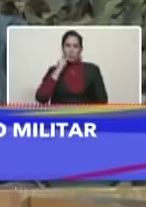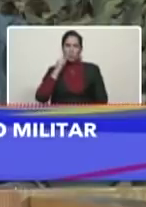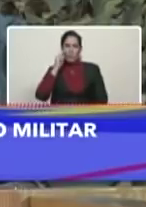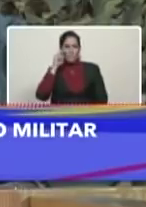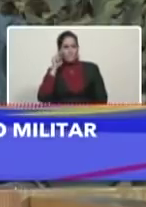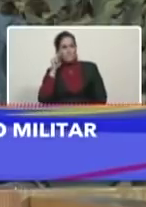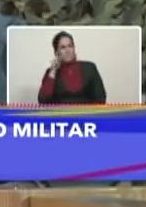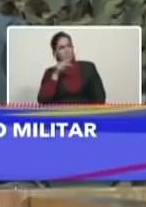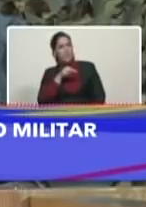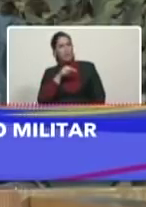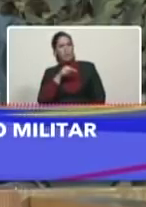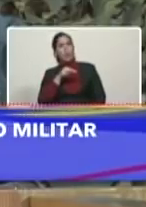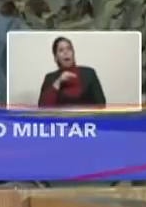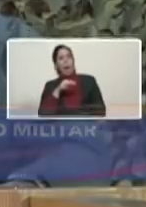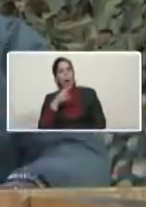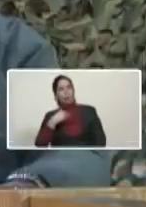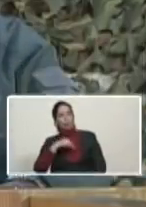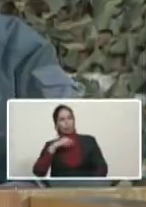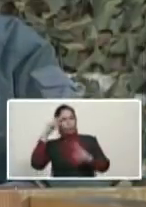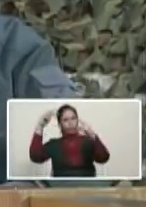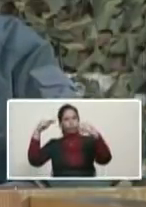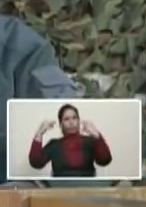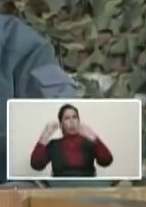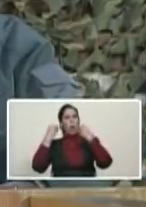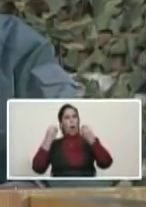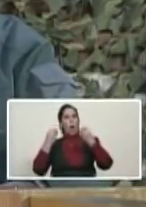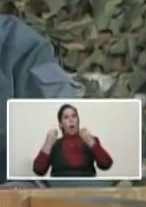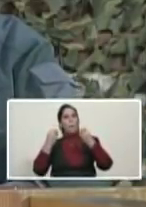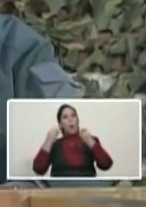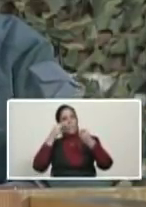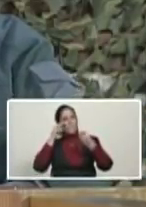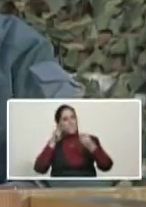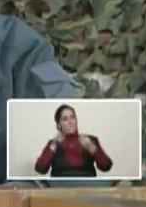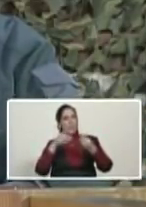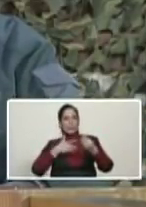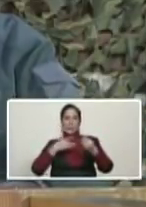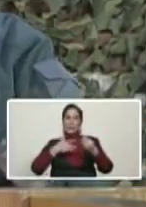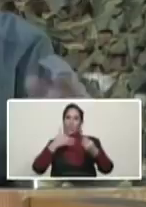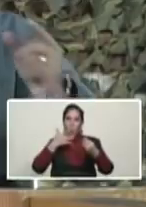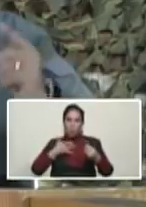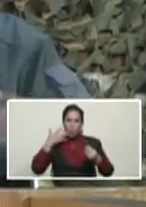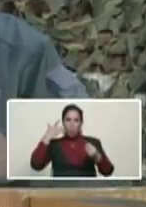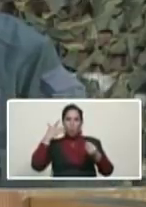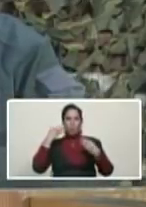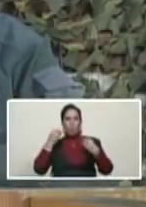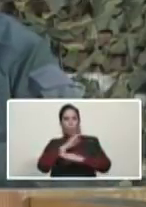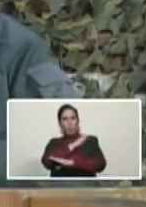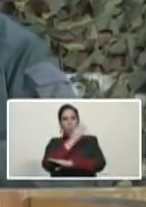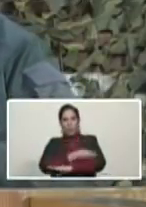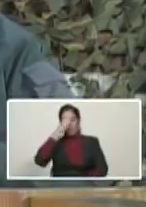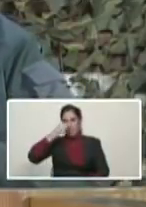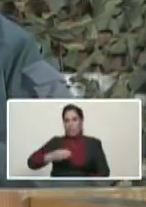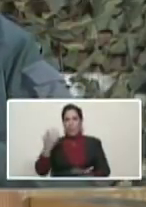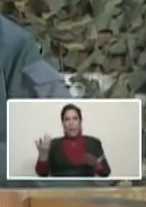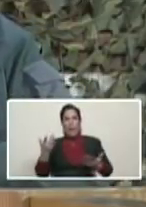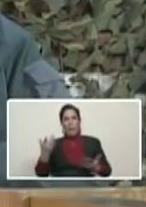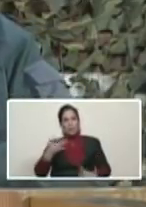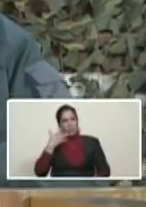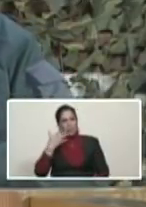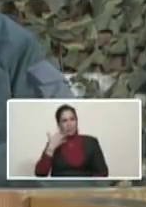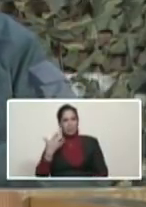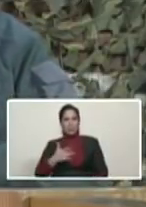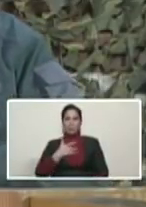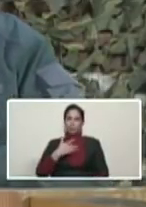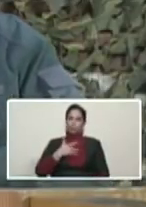de ver a su patria libre, independiente, soberana y con un poder militar como hoy tiene Venezuela.